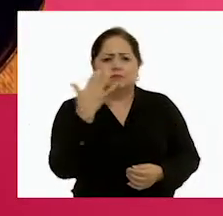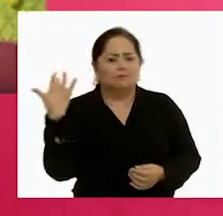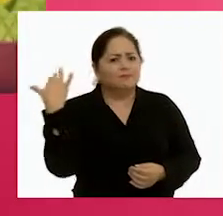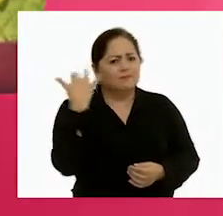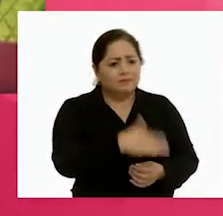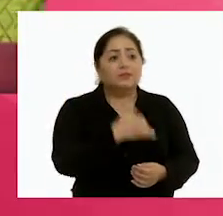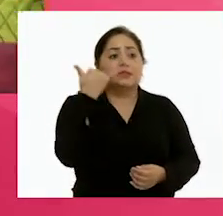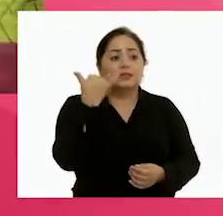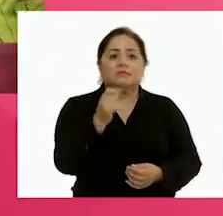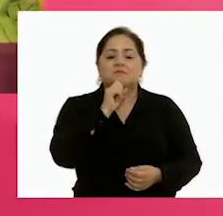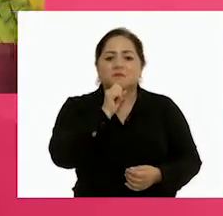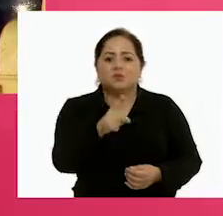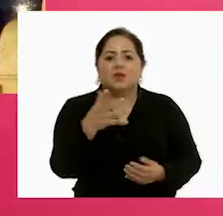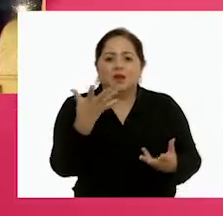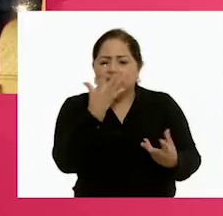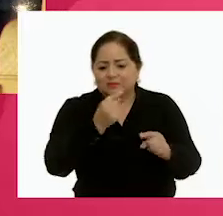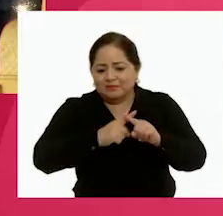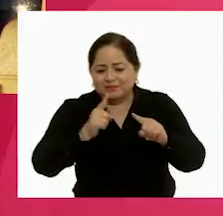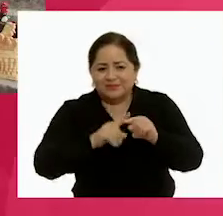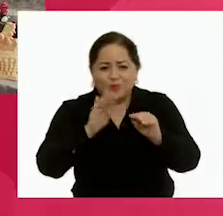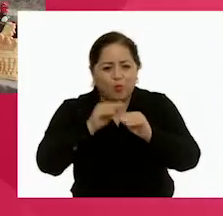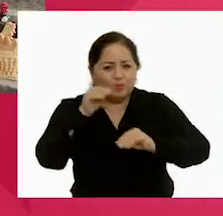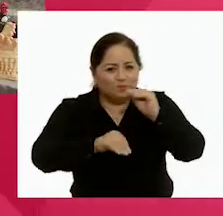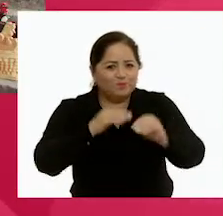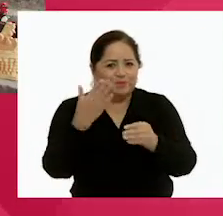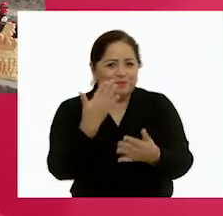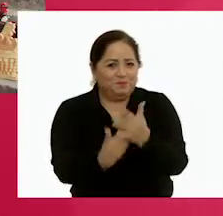típica y adquirir preciosas artesanías.